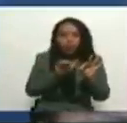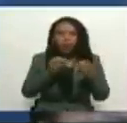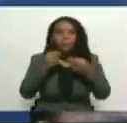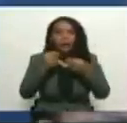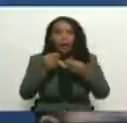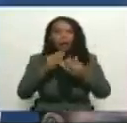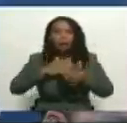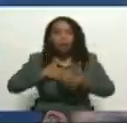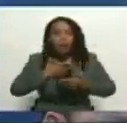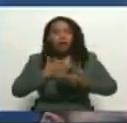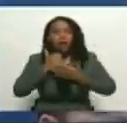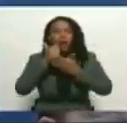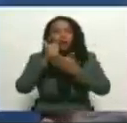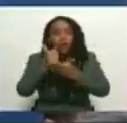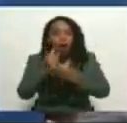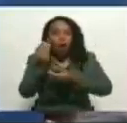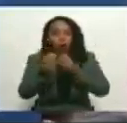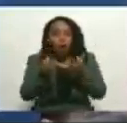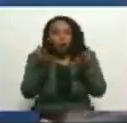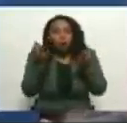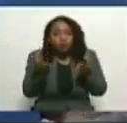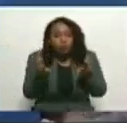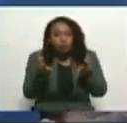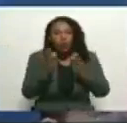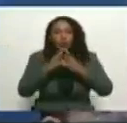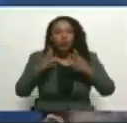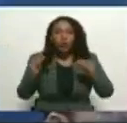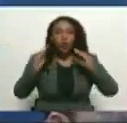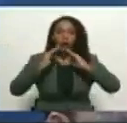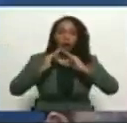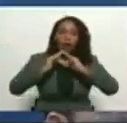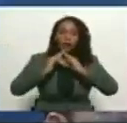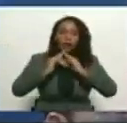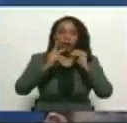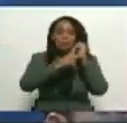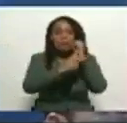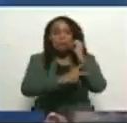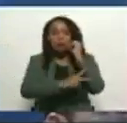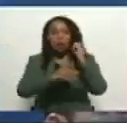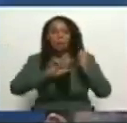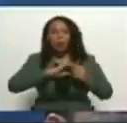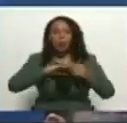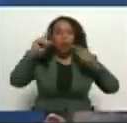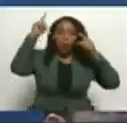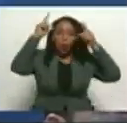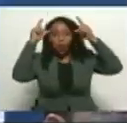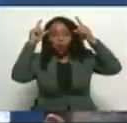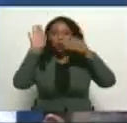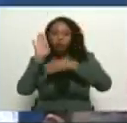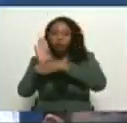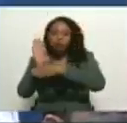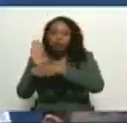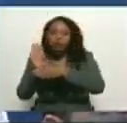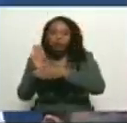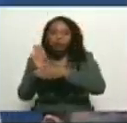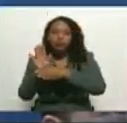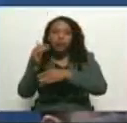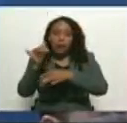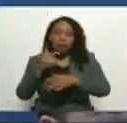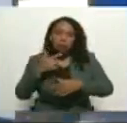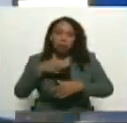para que sea exactamente perfecto todo lo que es el corredor del oso y protegerlo en su plenitud. Ahí con eso lo tendríamos. Eso